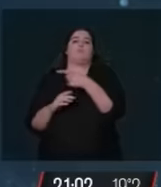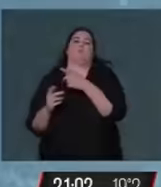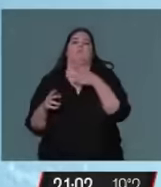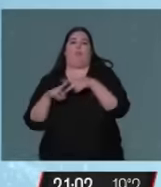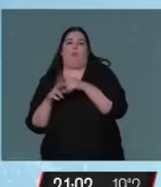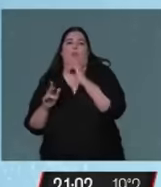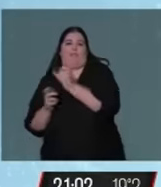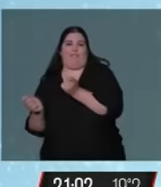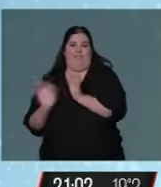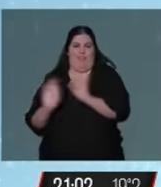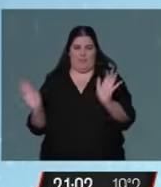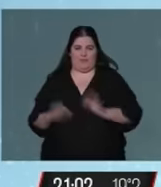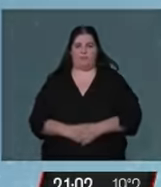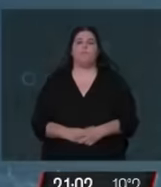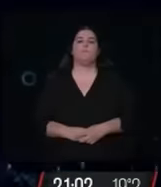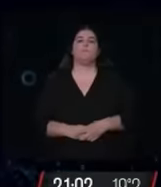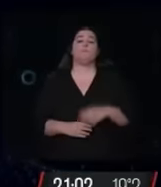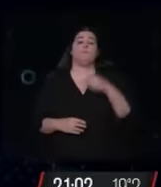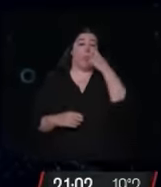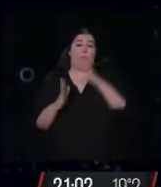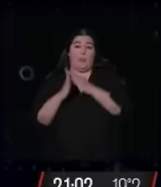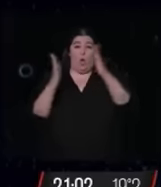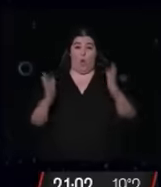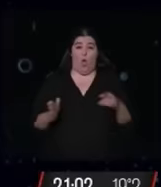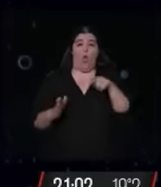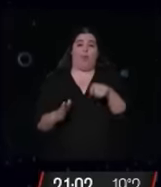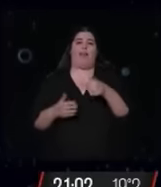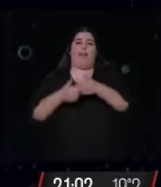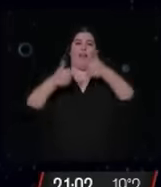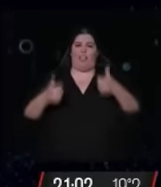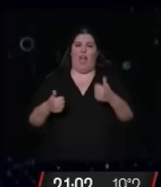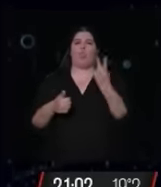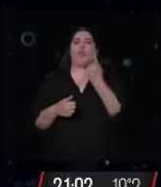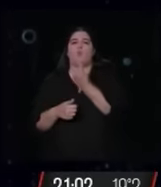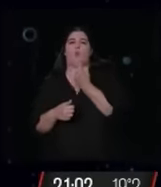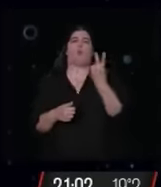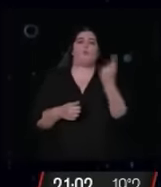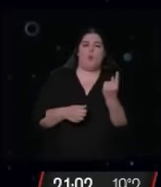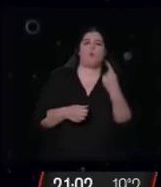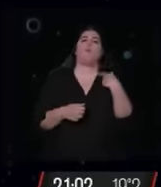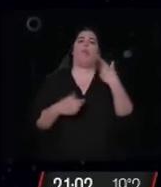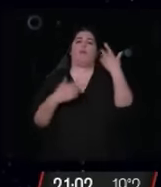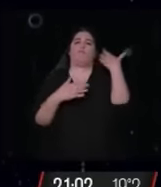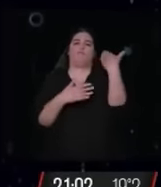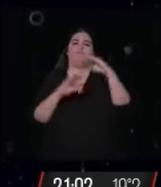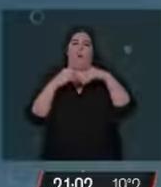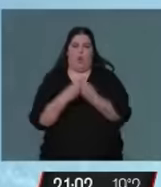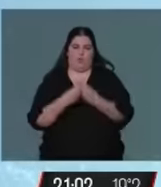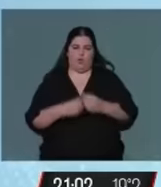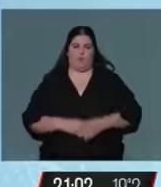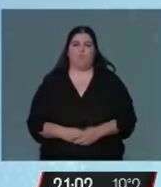seguidos. En el último bloque del debate, cada candidato tendrá dos minutos para finalizar su